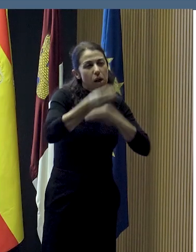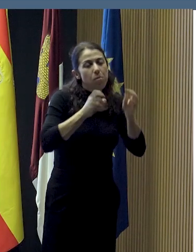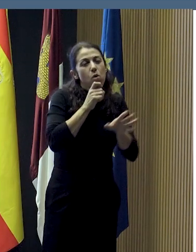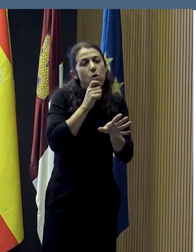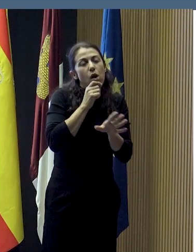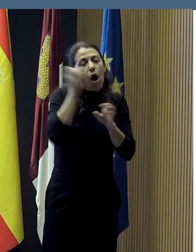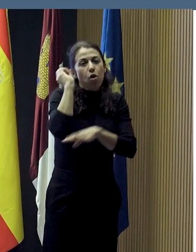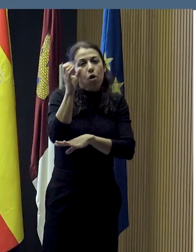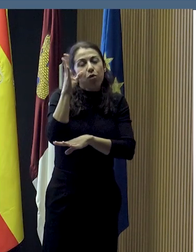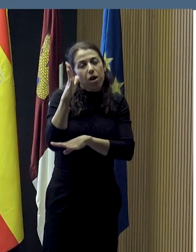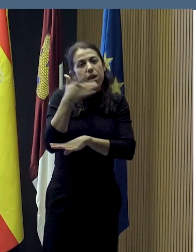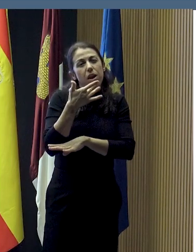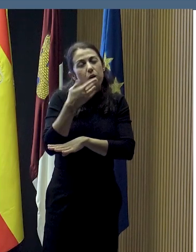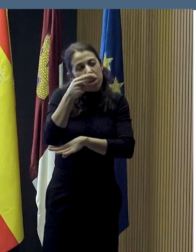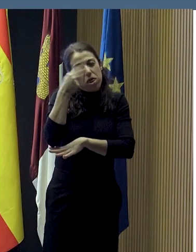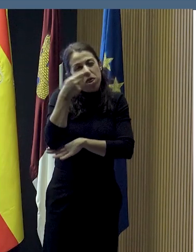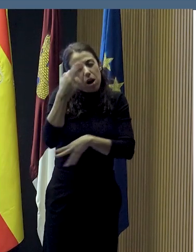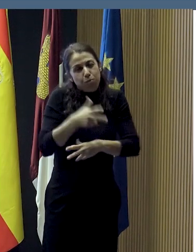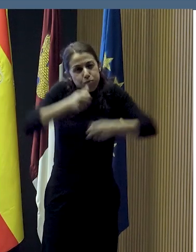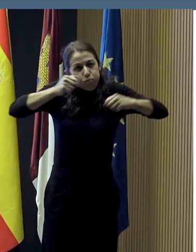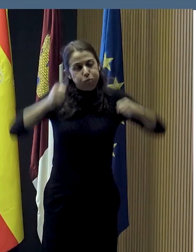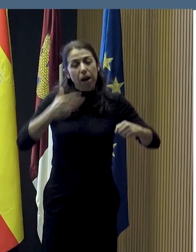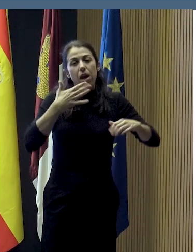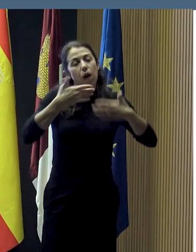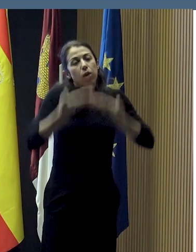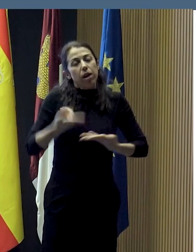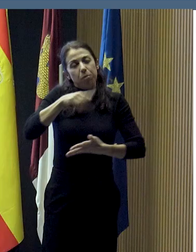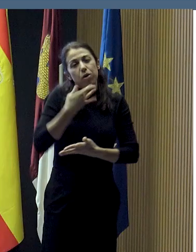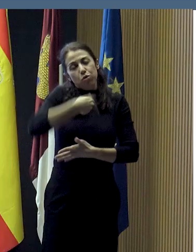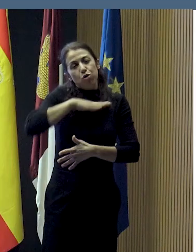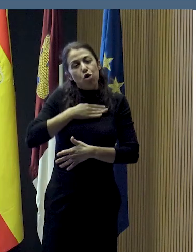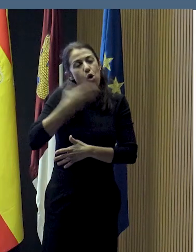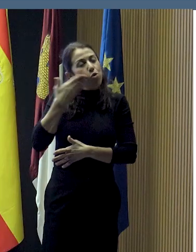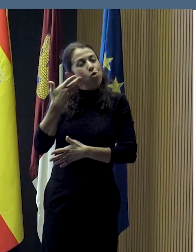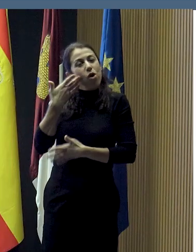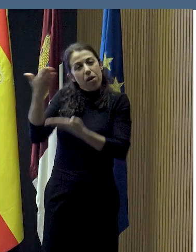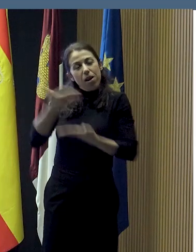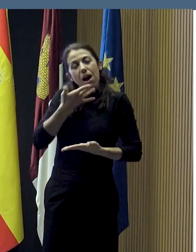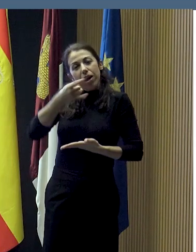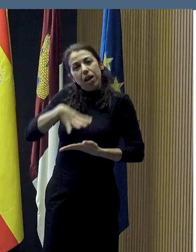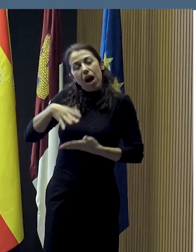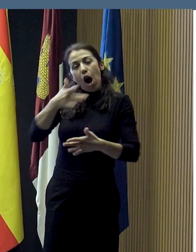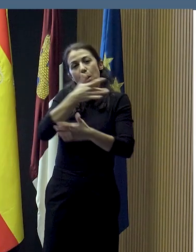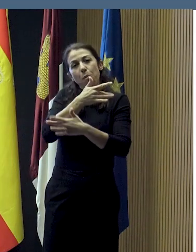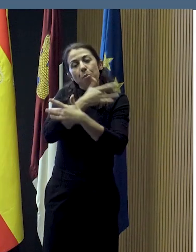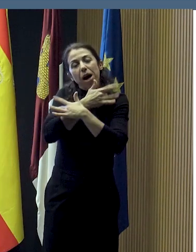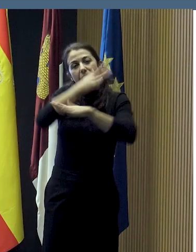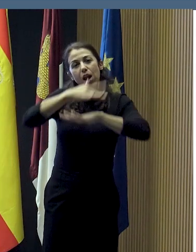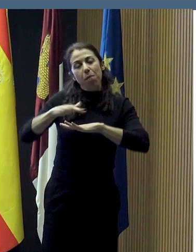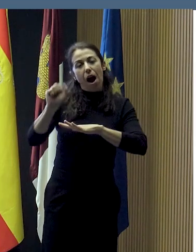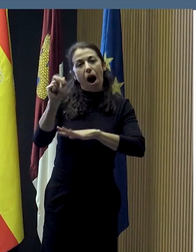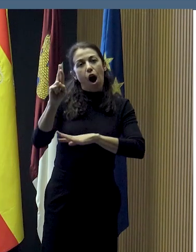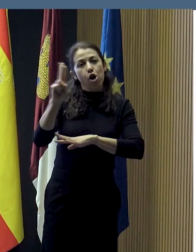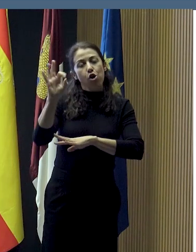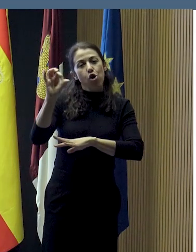una conferencia de enorme interés y actualidad. Tenemos el honor de recibir a doña María del Mar Arroyo